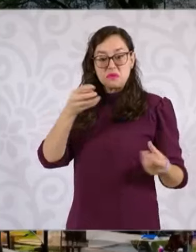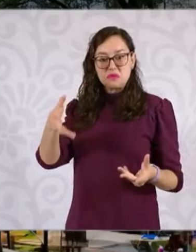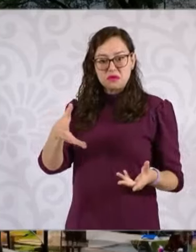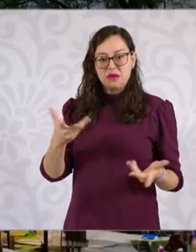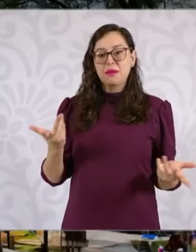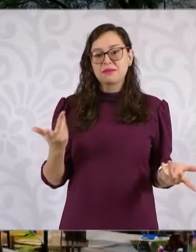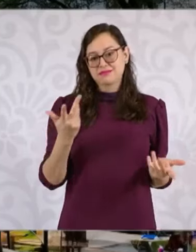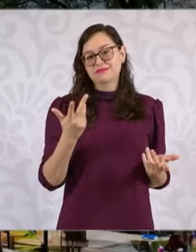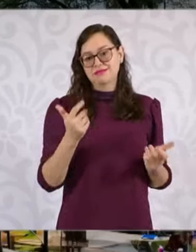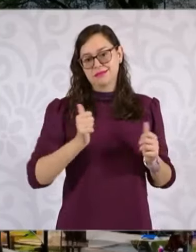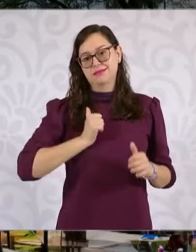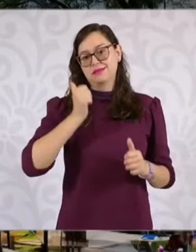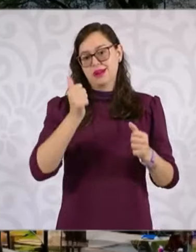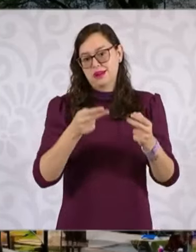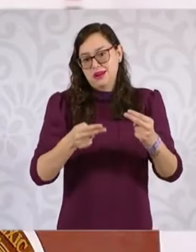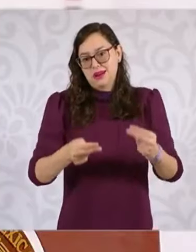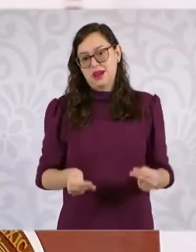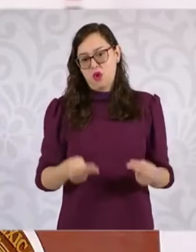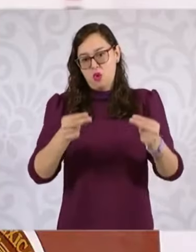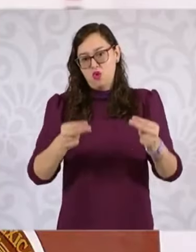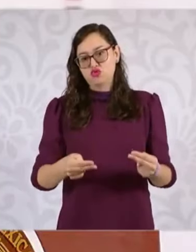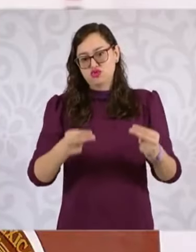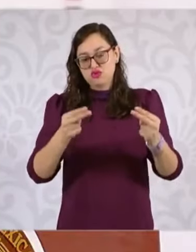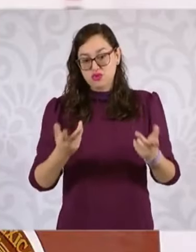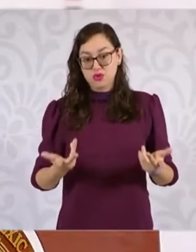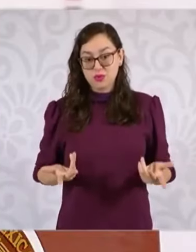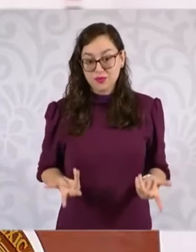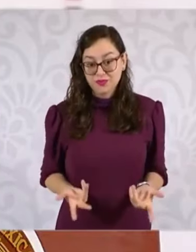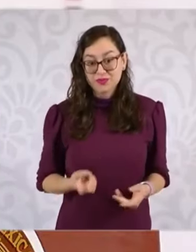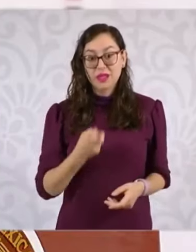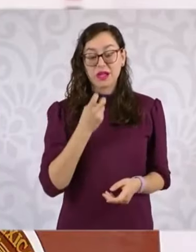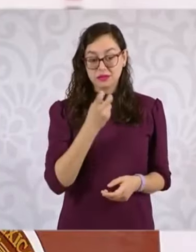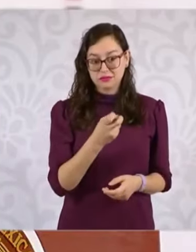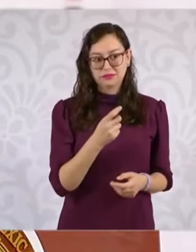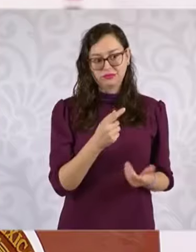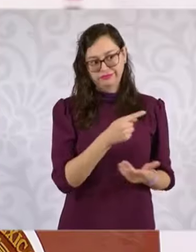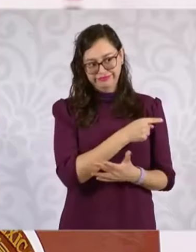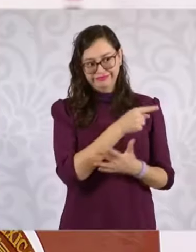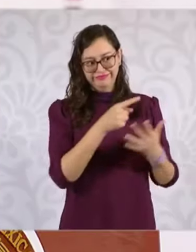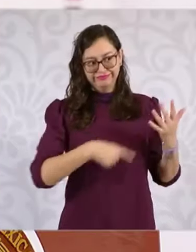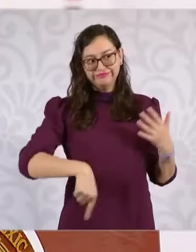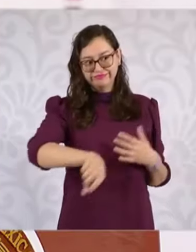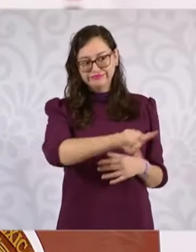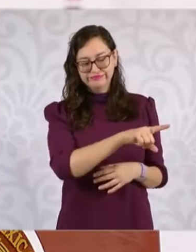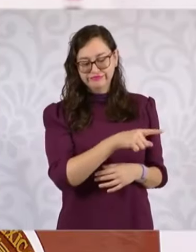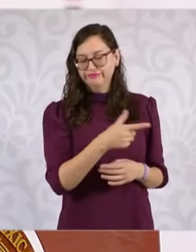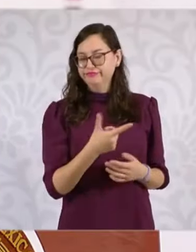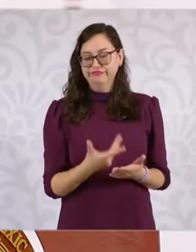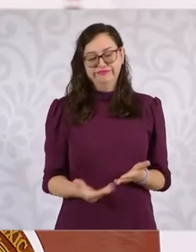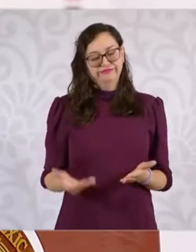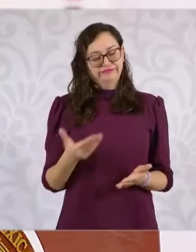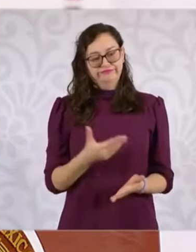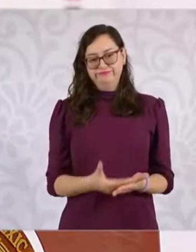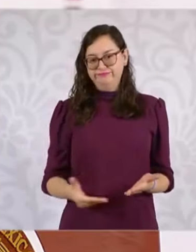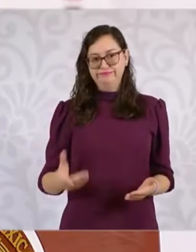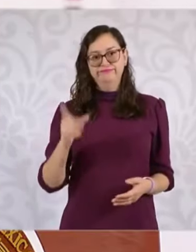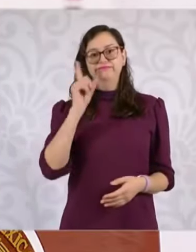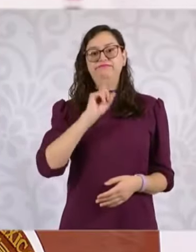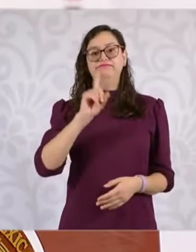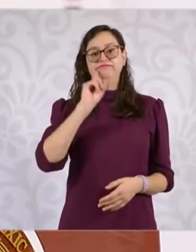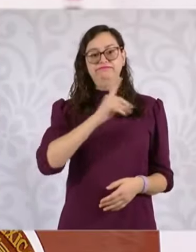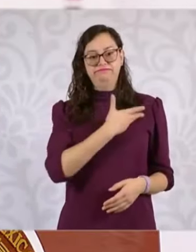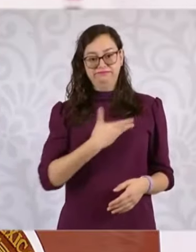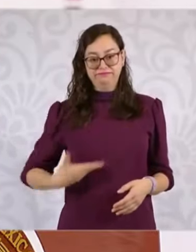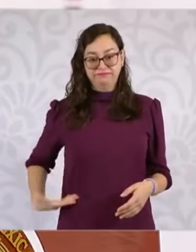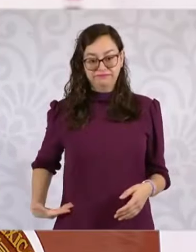como la educación, la salud y la alimentación. Dentro de los 100 puntos que presentó la presidenta Claudia Sheinbaum,